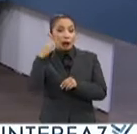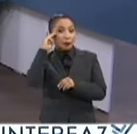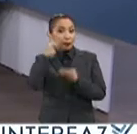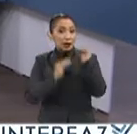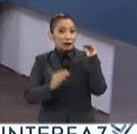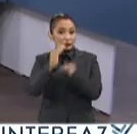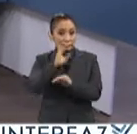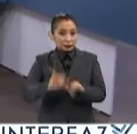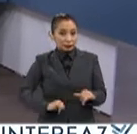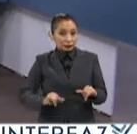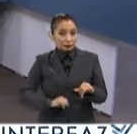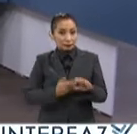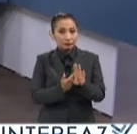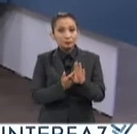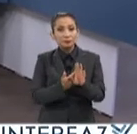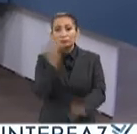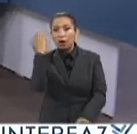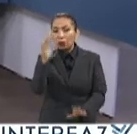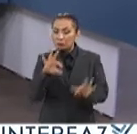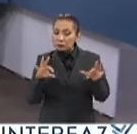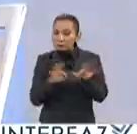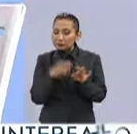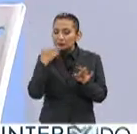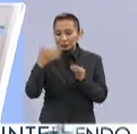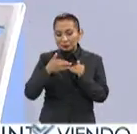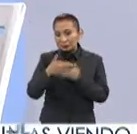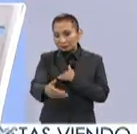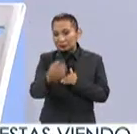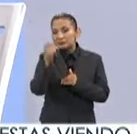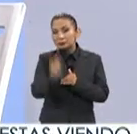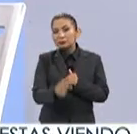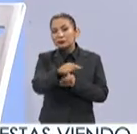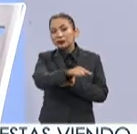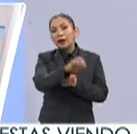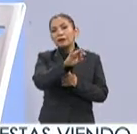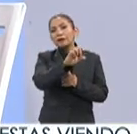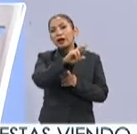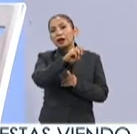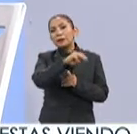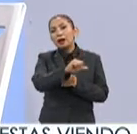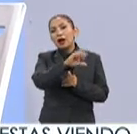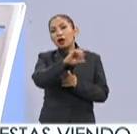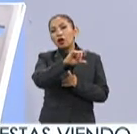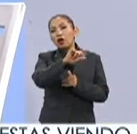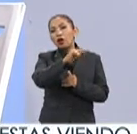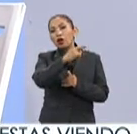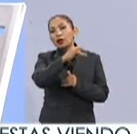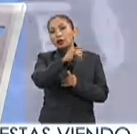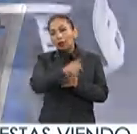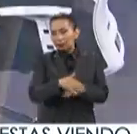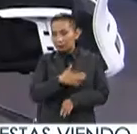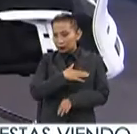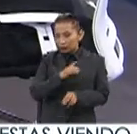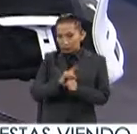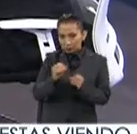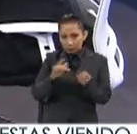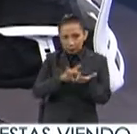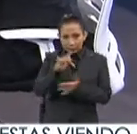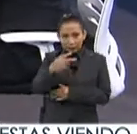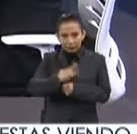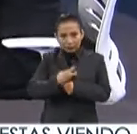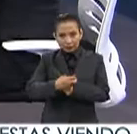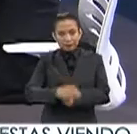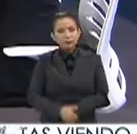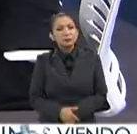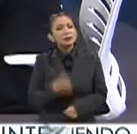pues interesante, muy ad hoc a estos tiempos, que es la farmacología. Muy buenos días, doctor, gracias por muy estar con nosotros. Muy buenos días, gracias por la